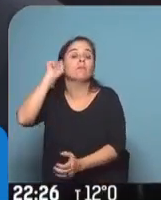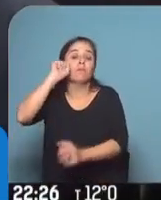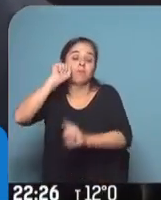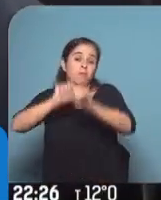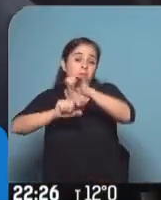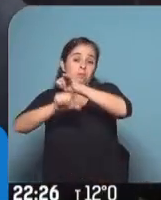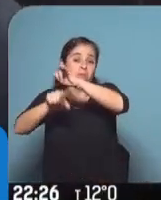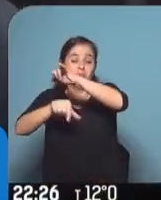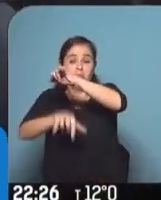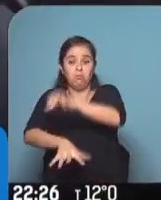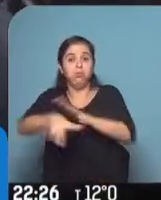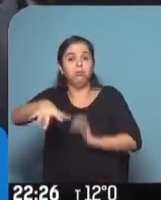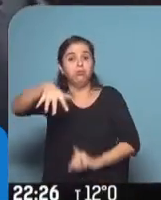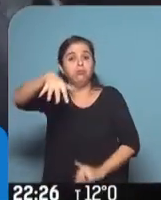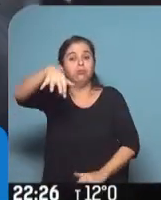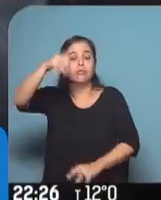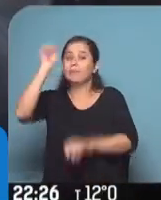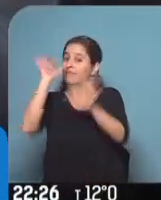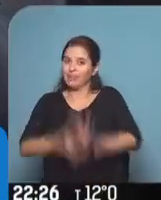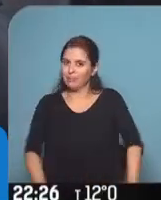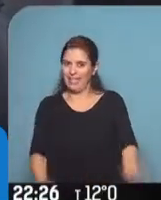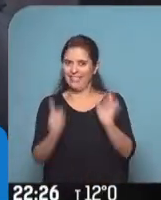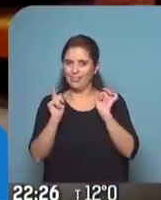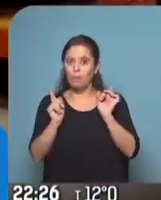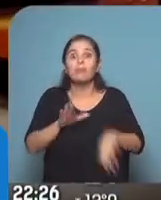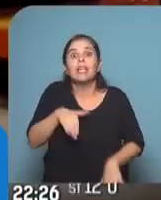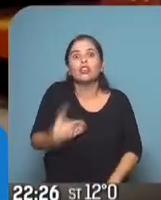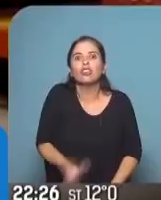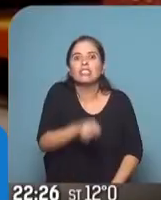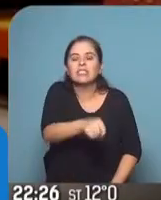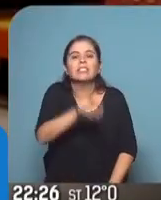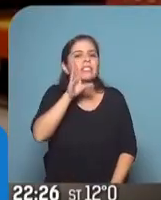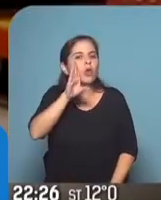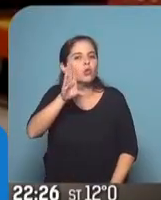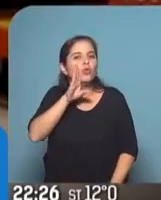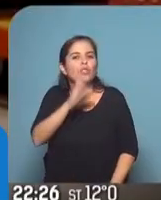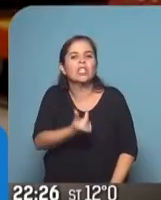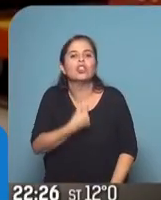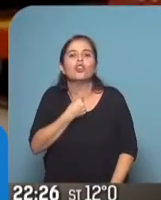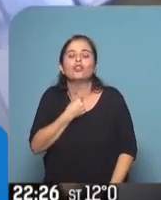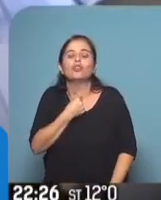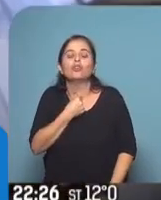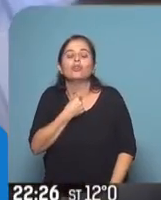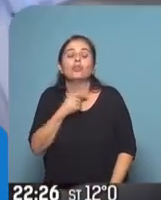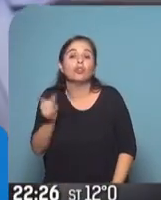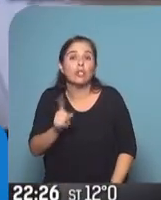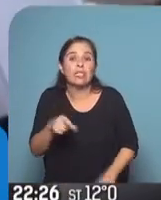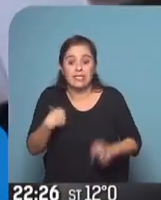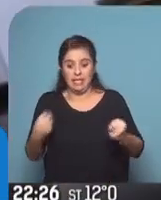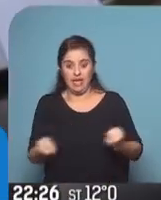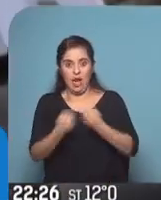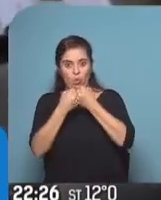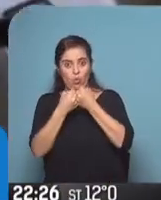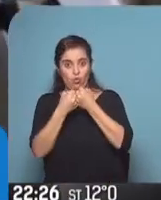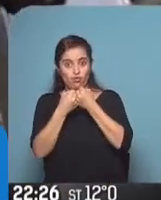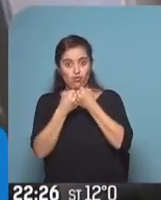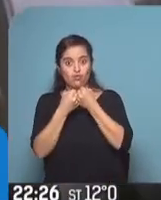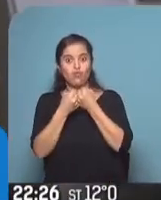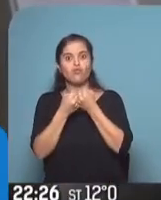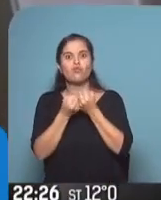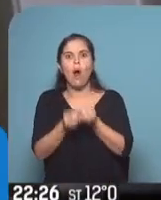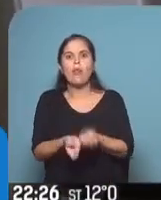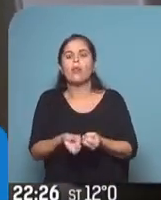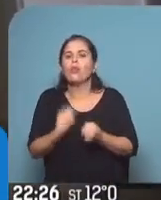la intransigencia estadounidense y su interés de evitar que el acuerdo nuclear, que consideran vital para la seguridad de Medio